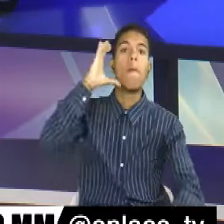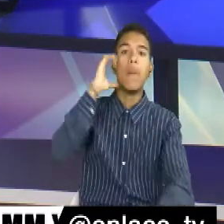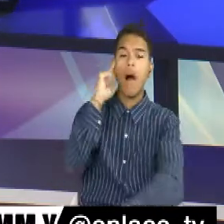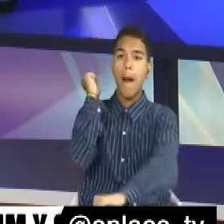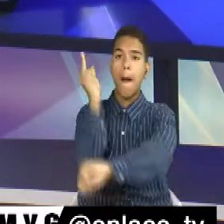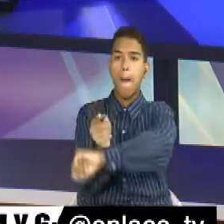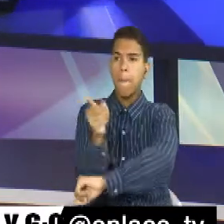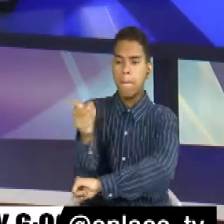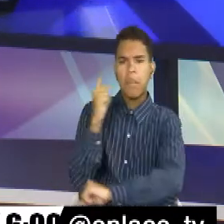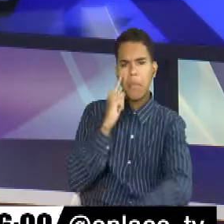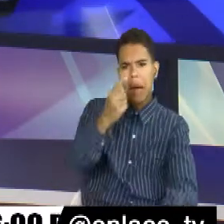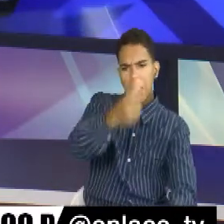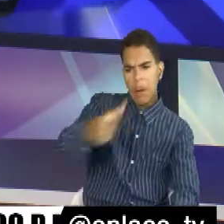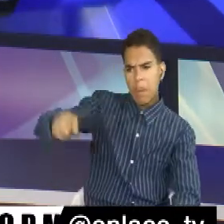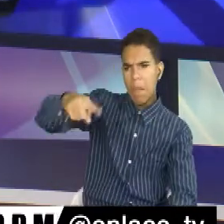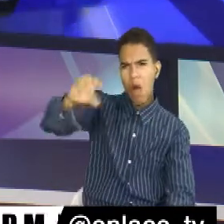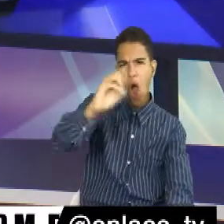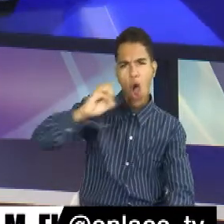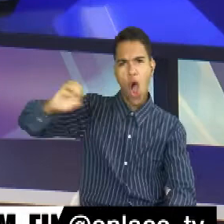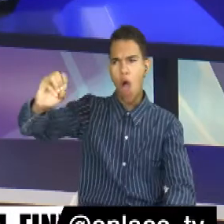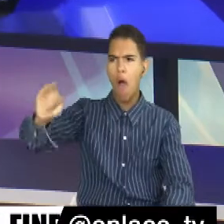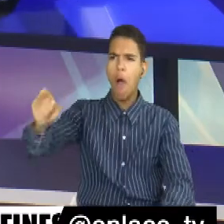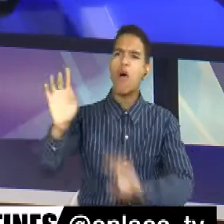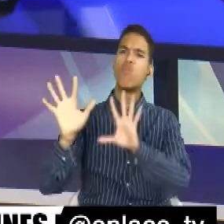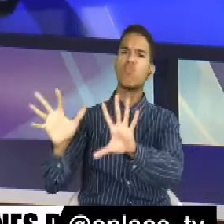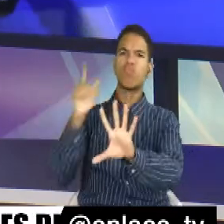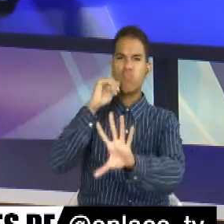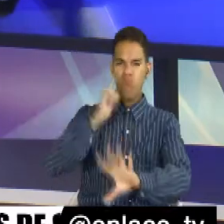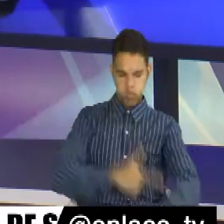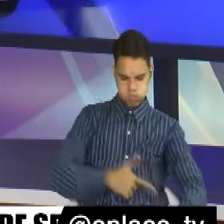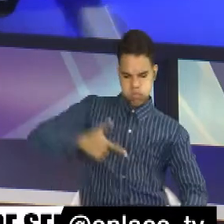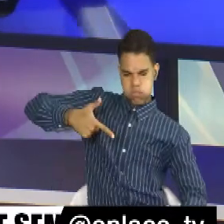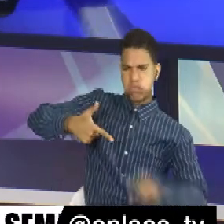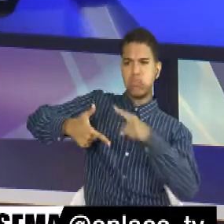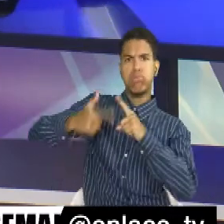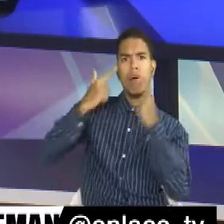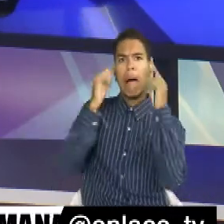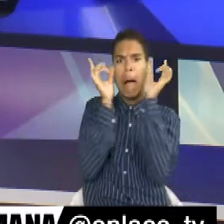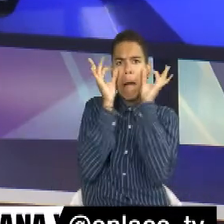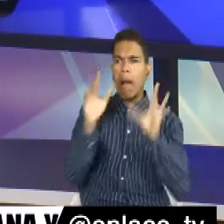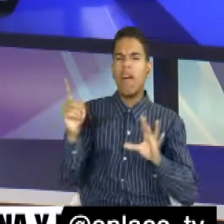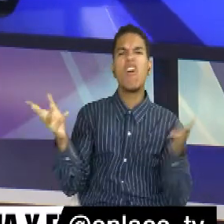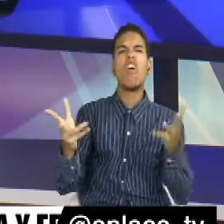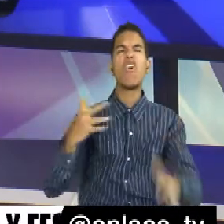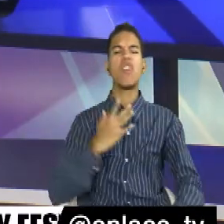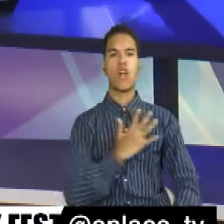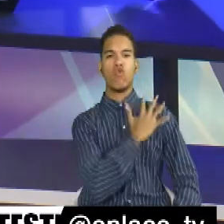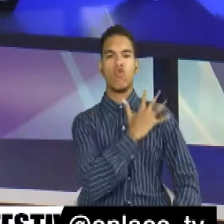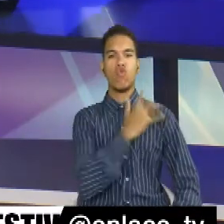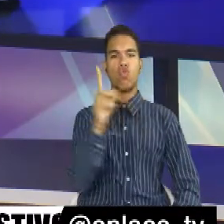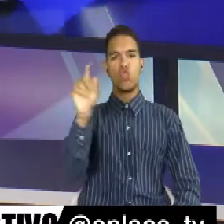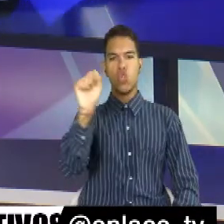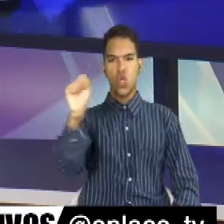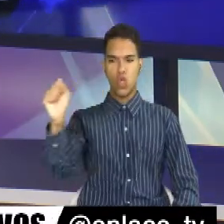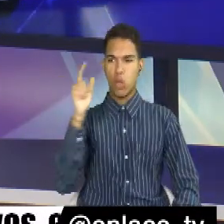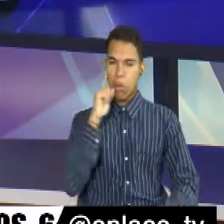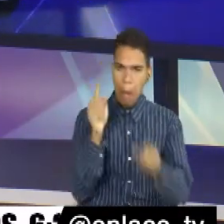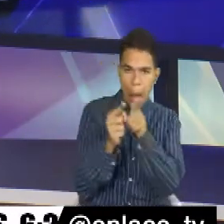estarían intimidando a los habitantes de la población de San Pablo en el sur de Bolívar. Zulayu Cruz nos amplía esta información en el siguiente